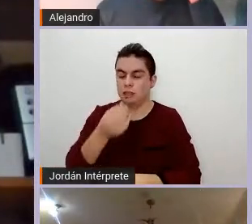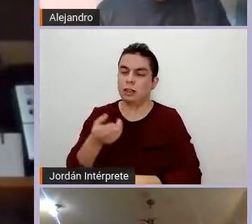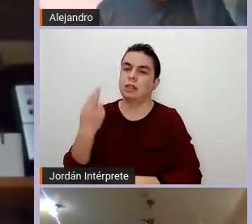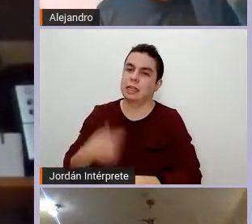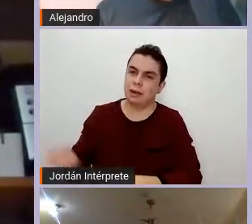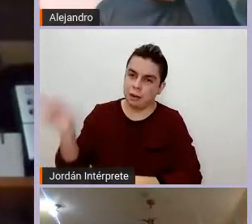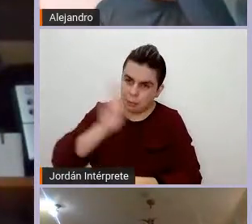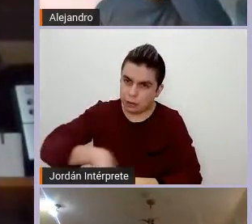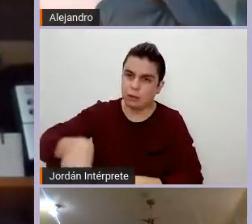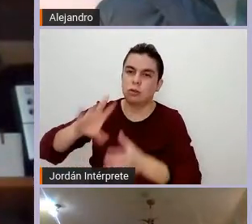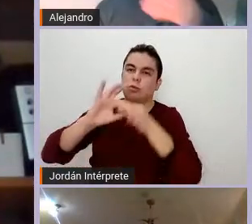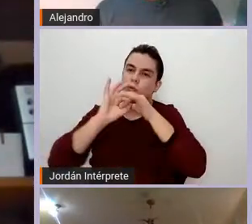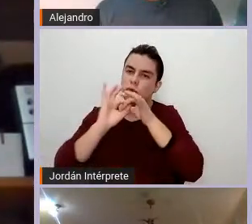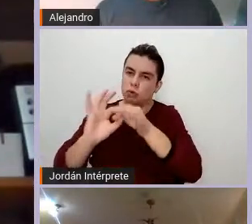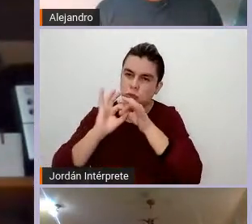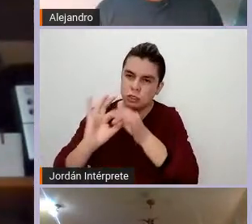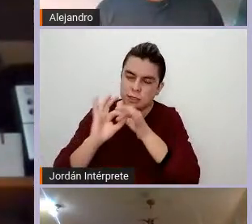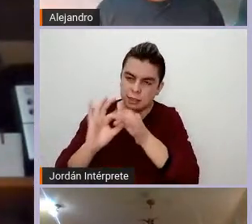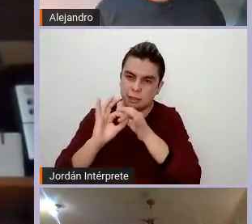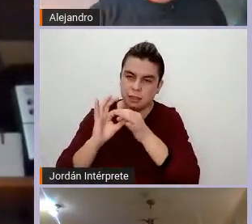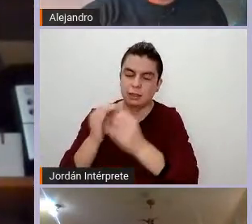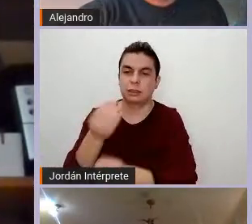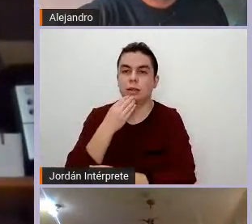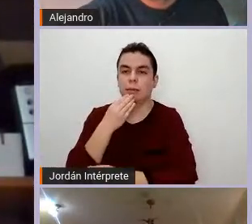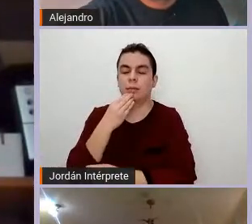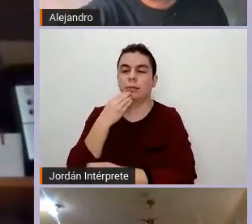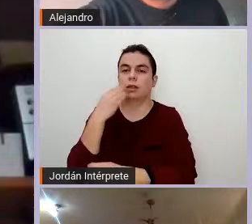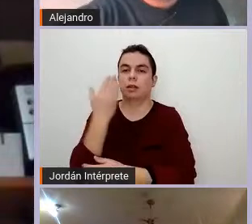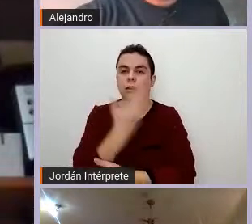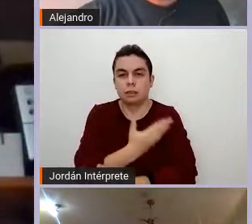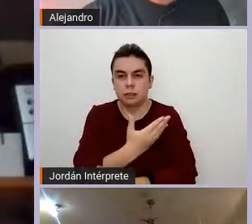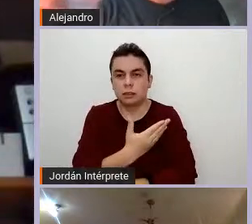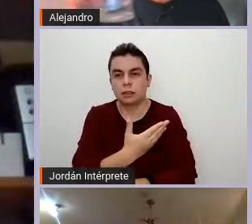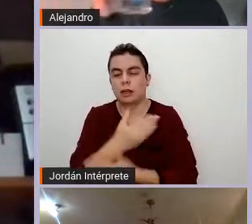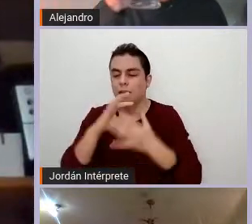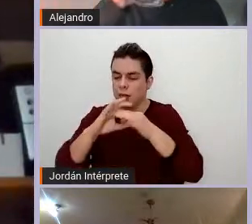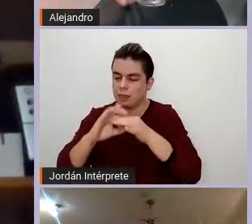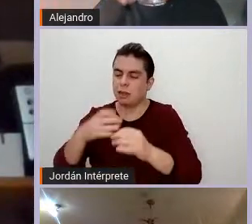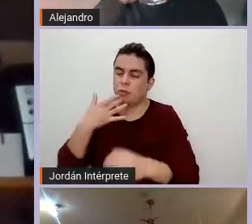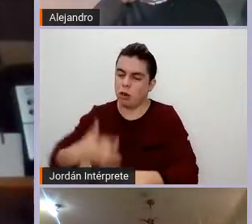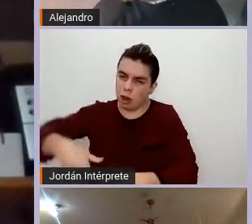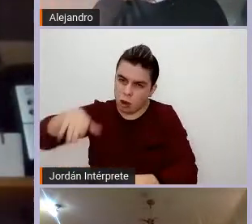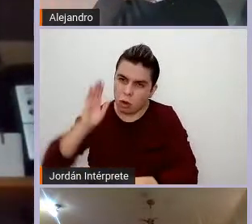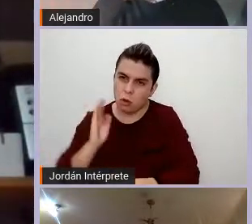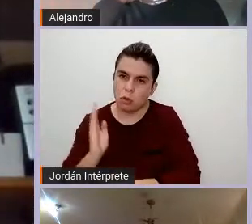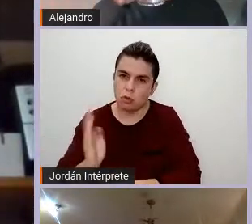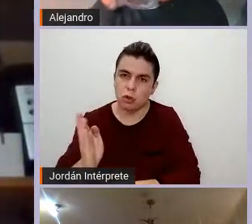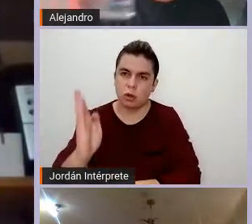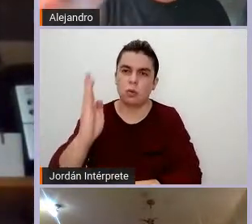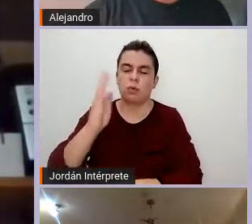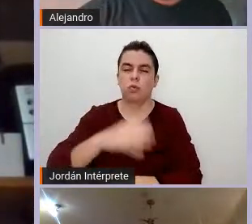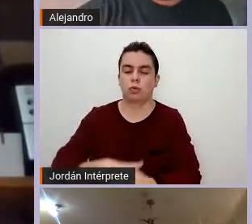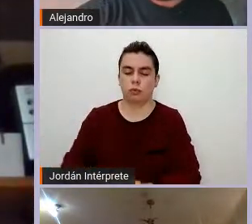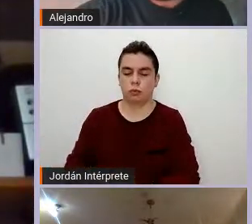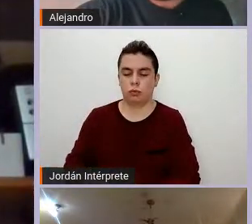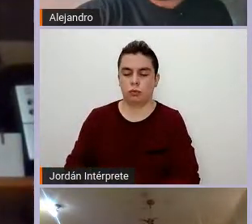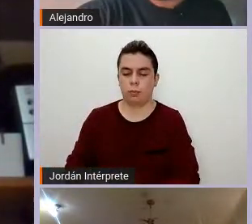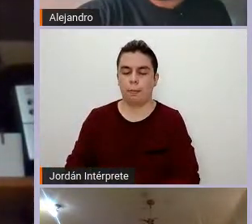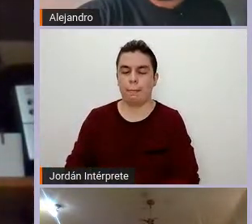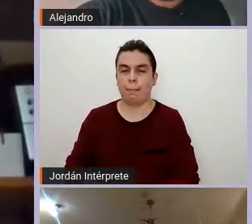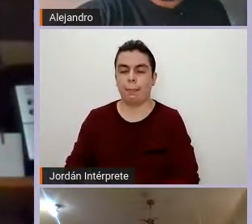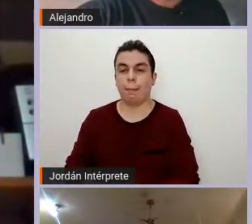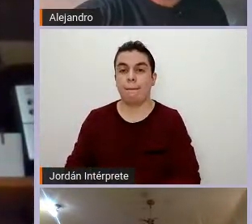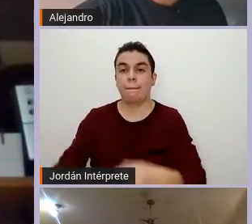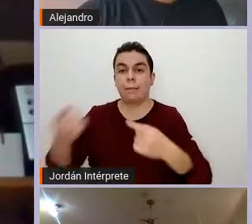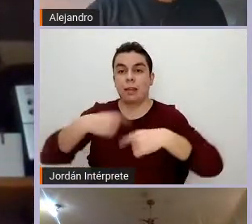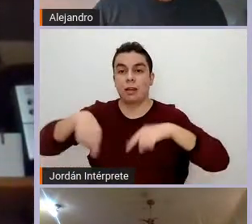principio, agradecer sobre todo la colaboración y la constancia. Ahora, sobre lo que nos interesa el día de hoy,